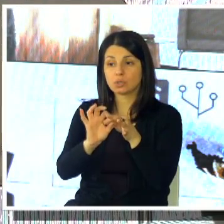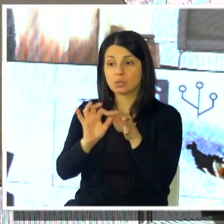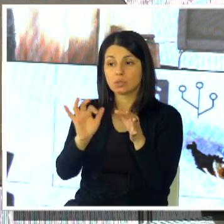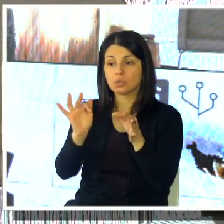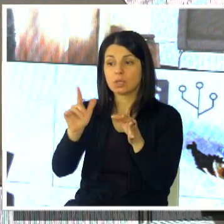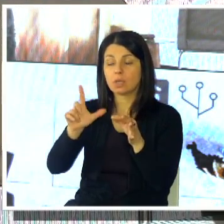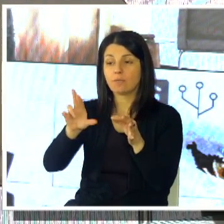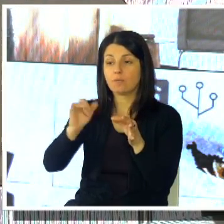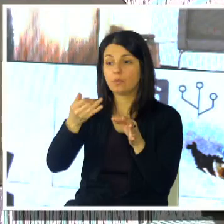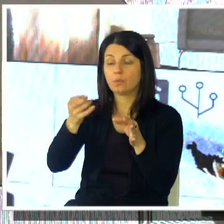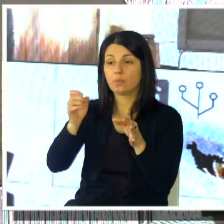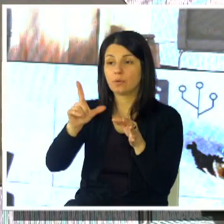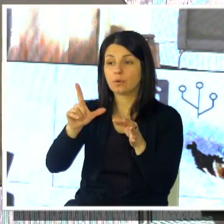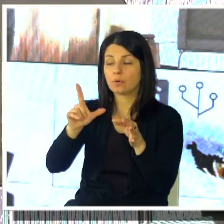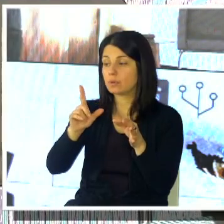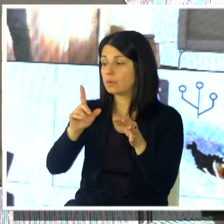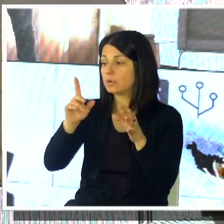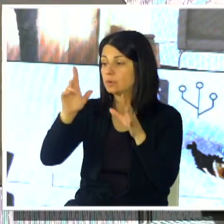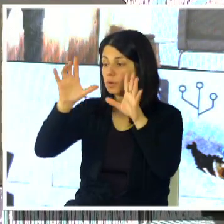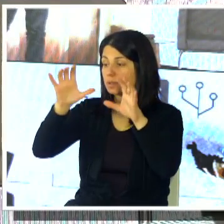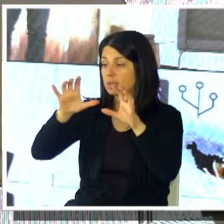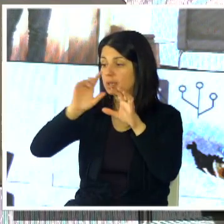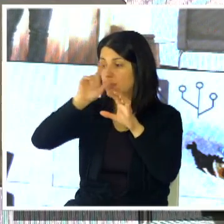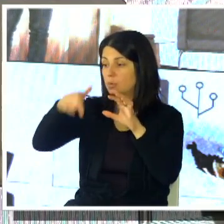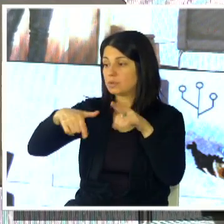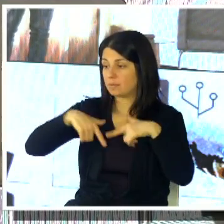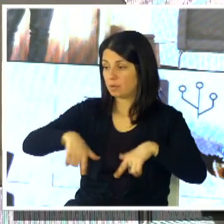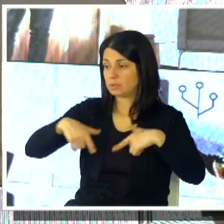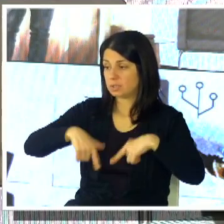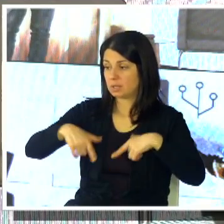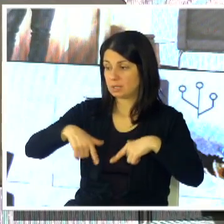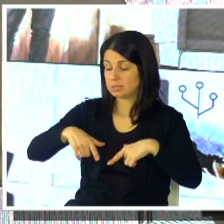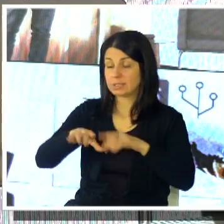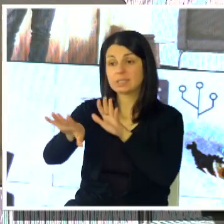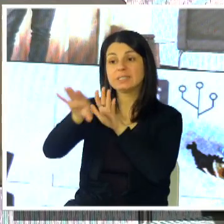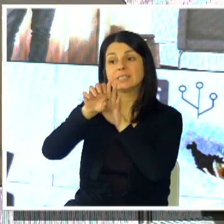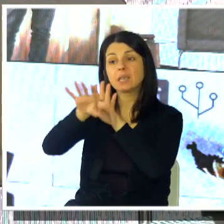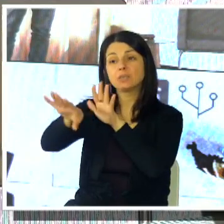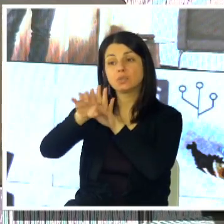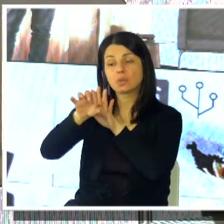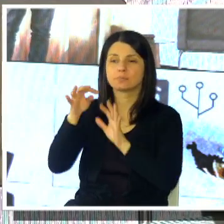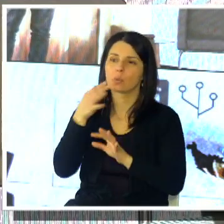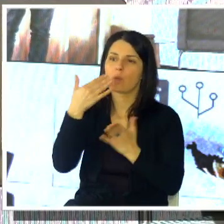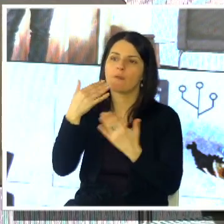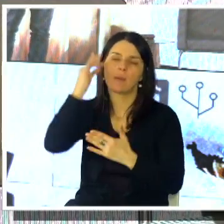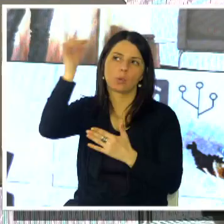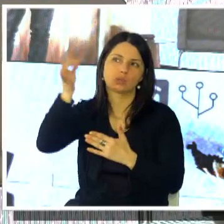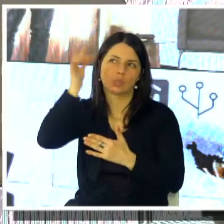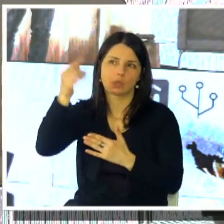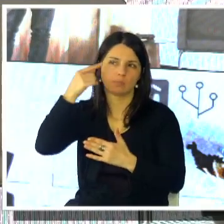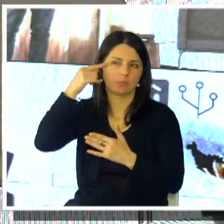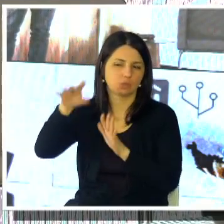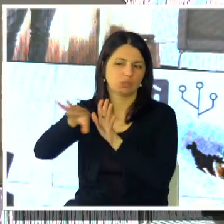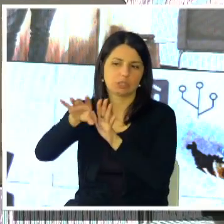red de pluviógrafos de la Intendencia de Montevideo. Los sensores, en la teoría, digamos, uno espera que estén